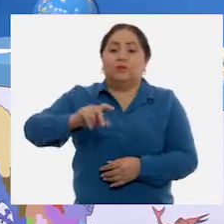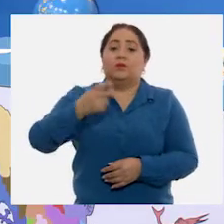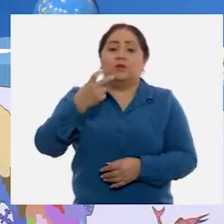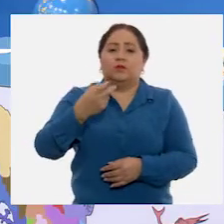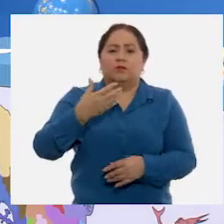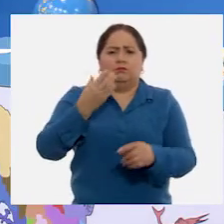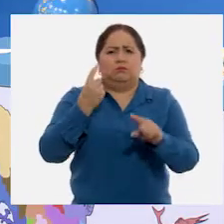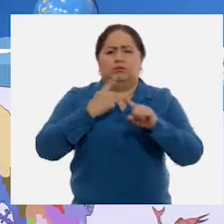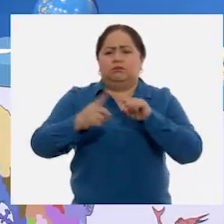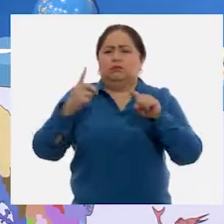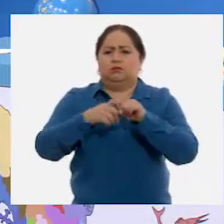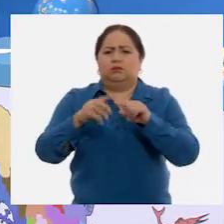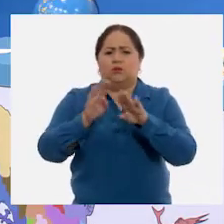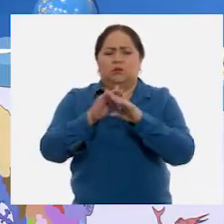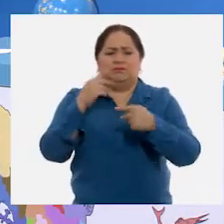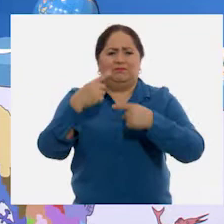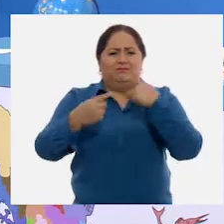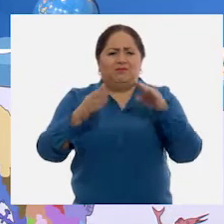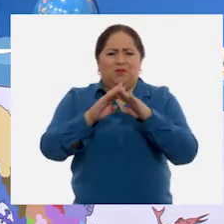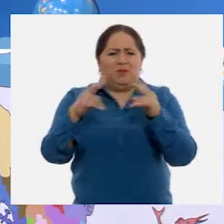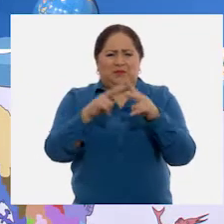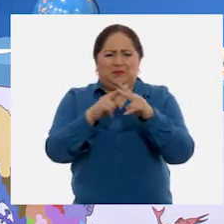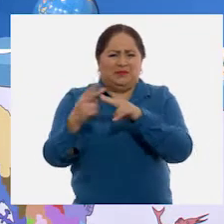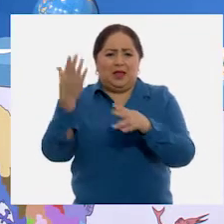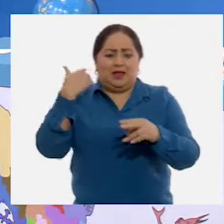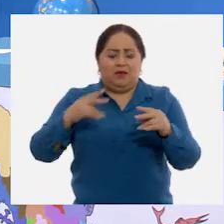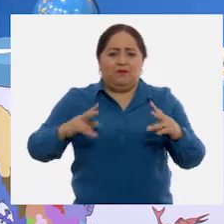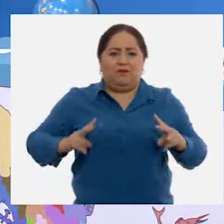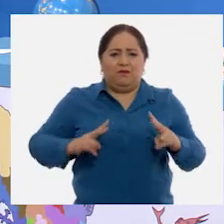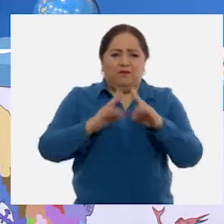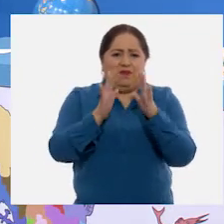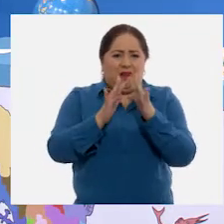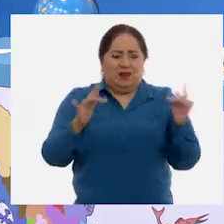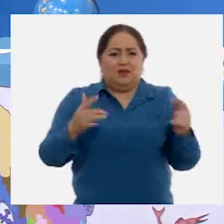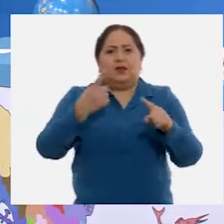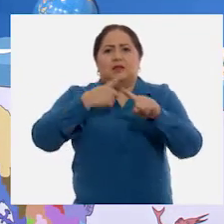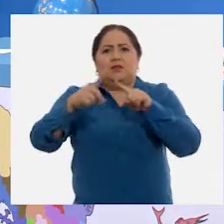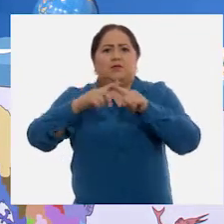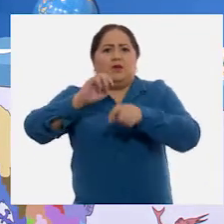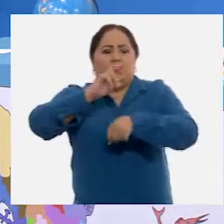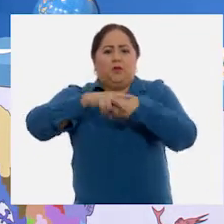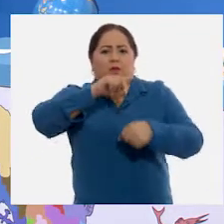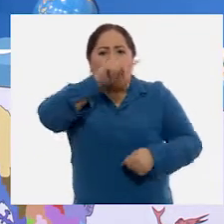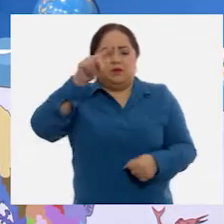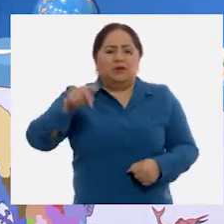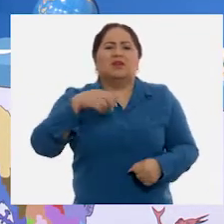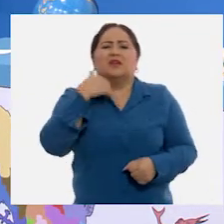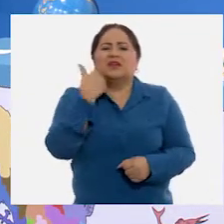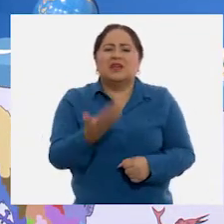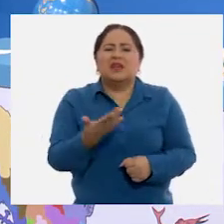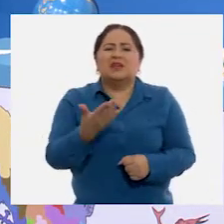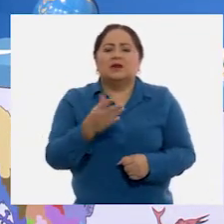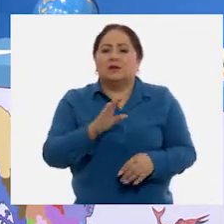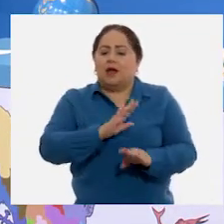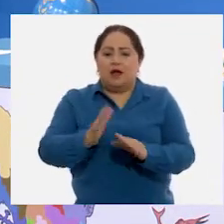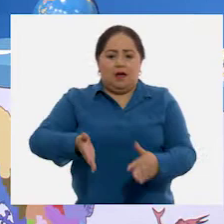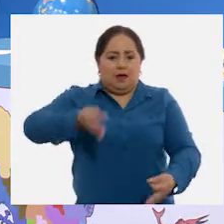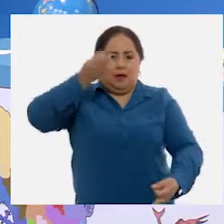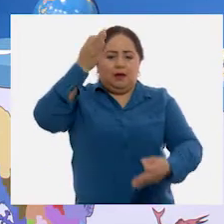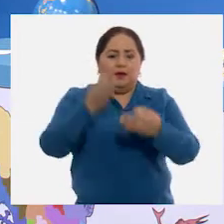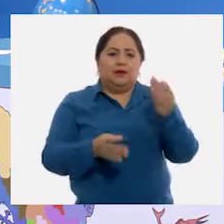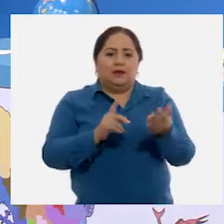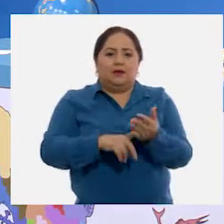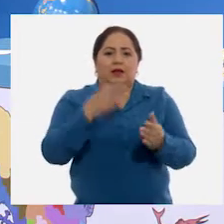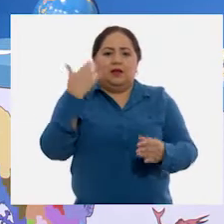una serie de conflictos bélicos librados entre Francia y diversas naciones europeas que pretendían poner fin a la tiranía de